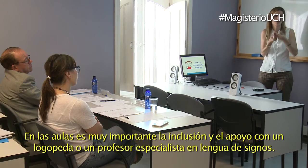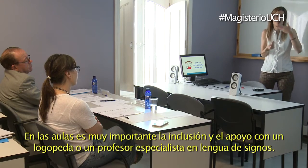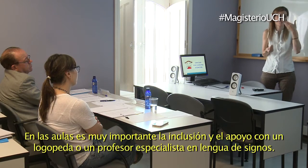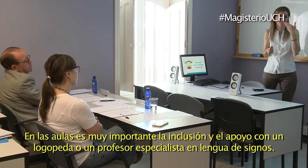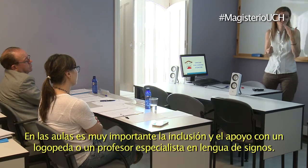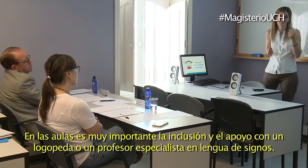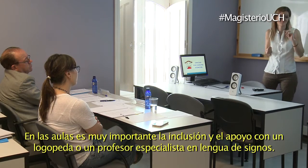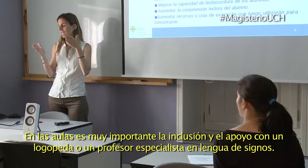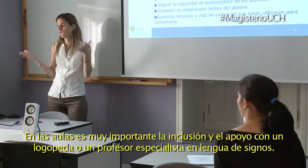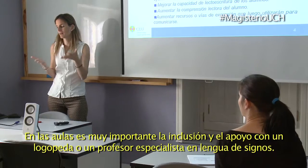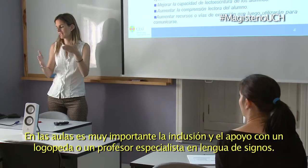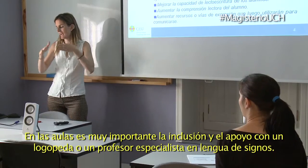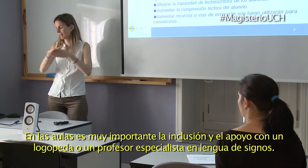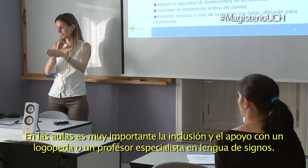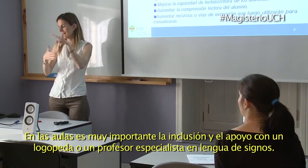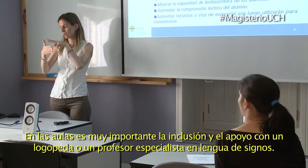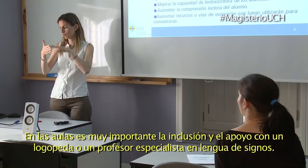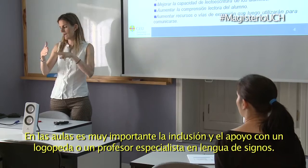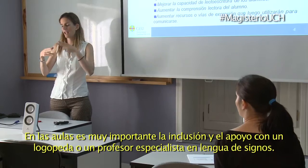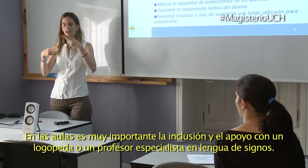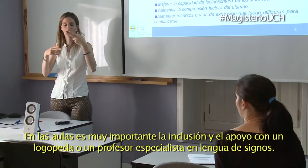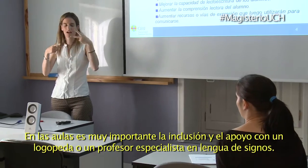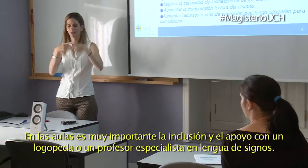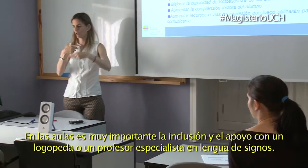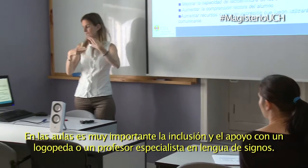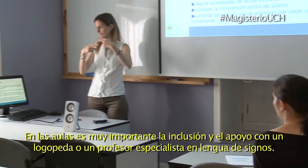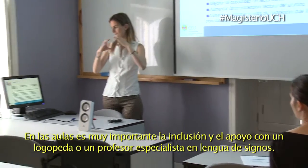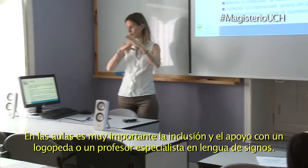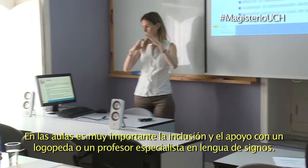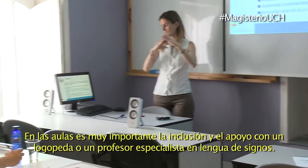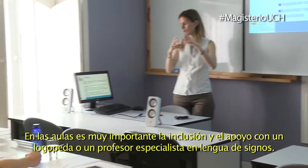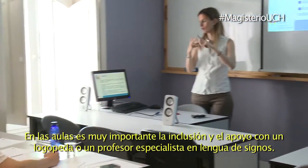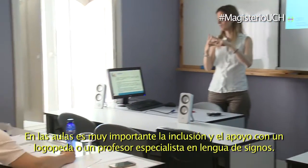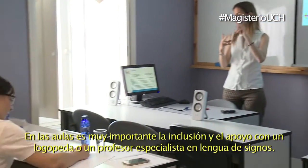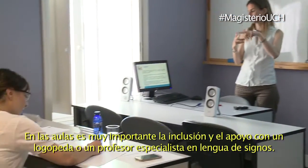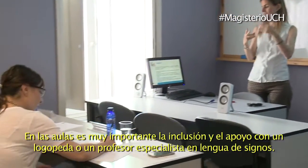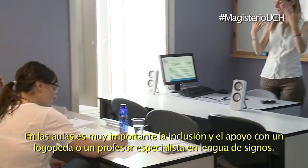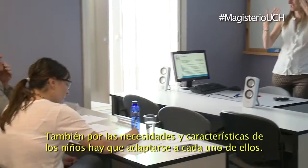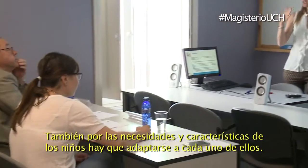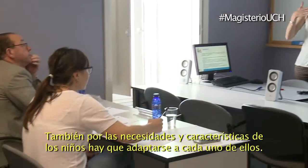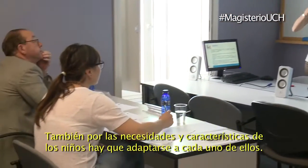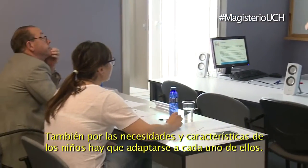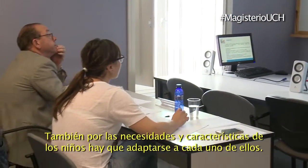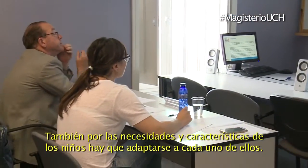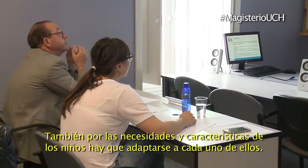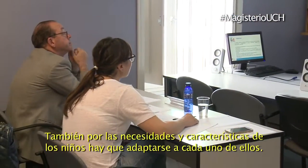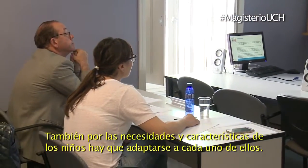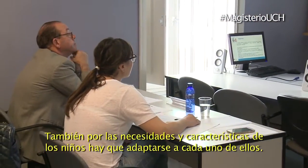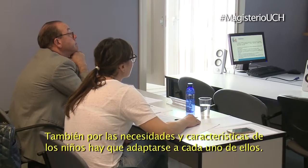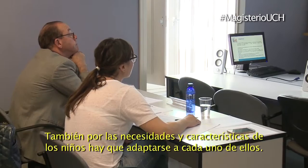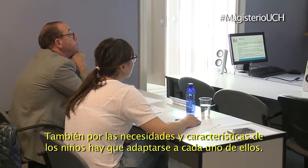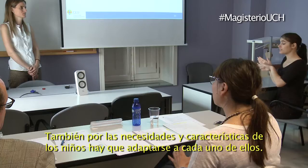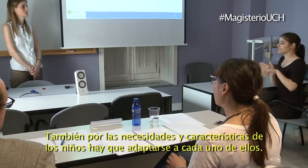es muy importante la inclusión y el apoyo con un logopeda o con un profesor especialista de lengua de signos. También para